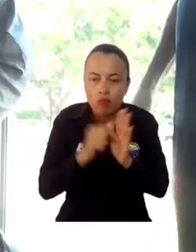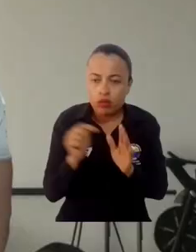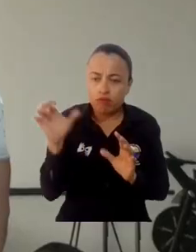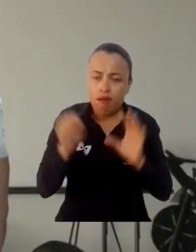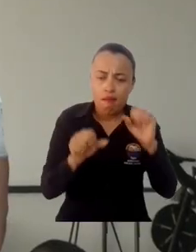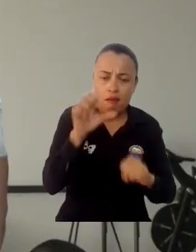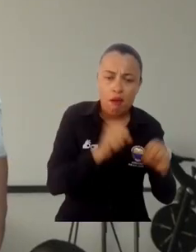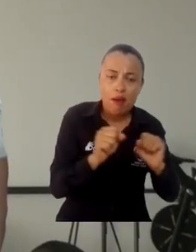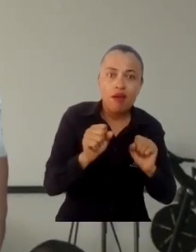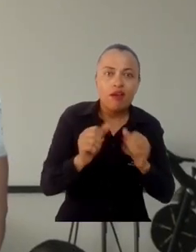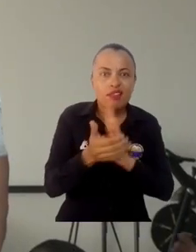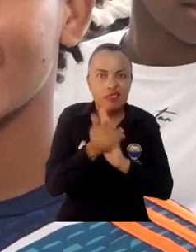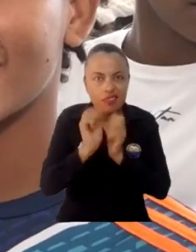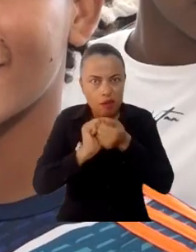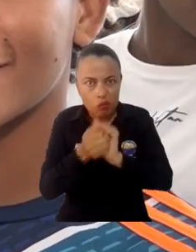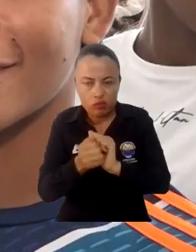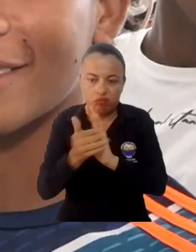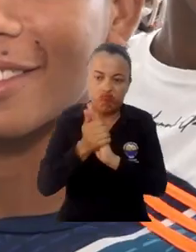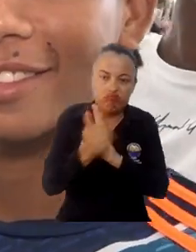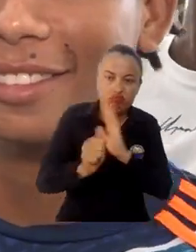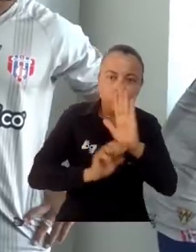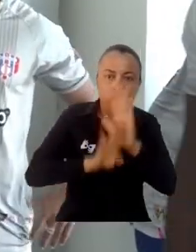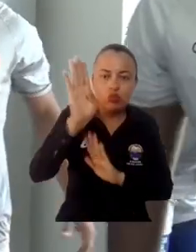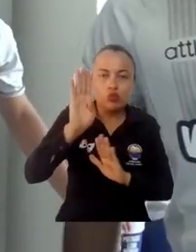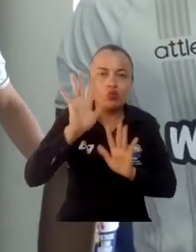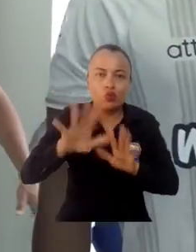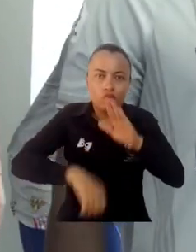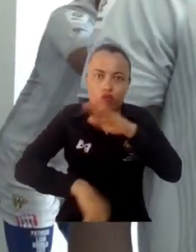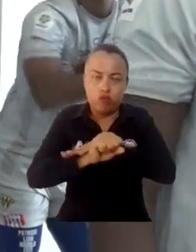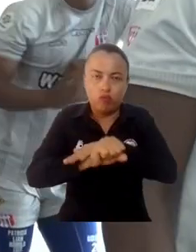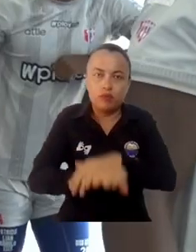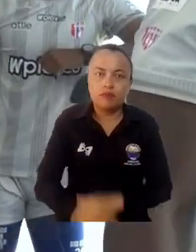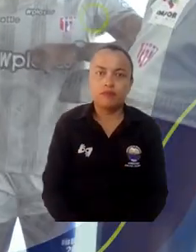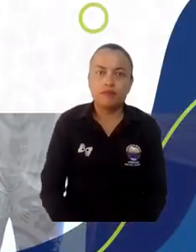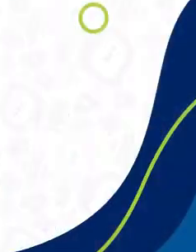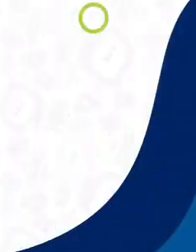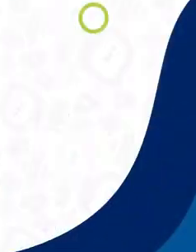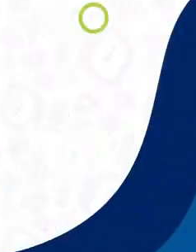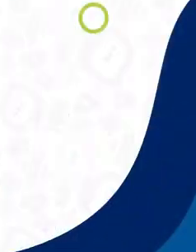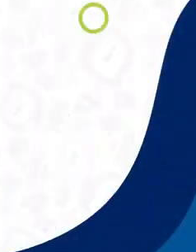e infraestructura para identificar deportistas exitosos en el fútbol.